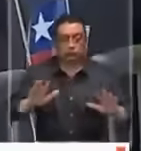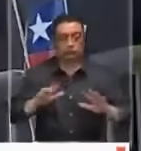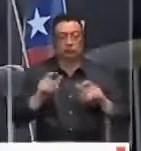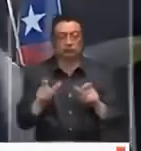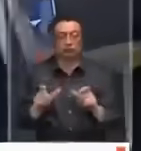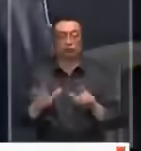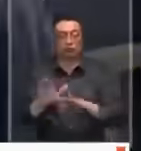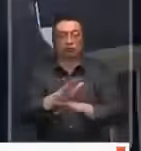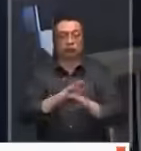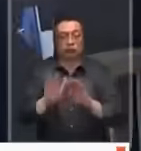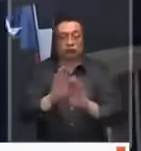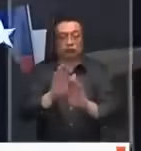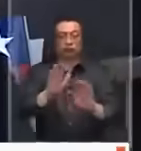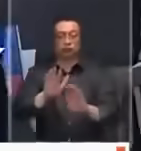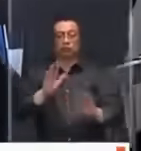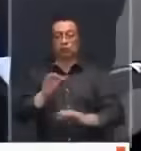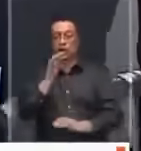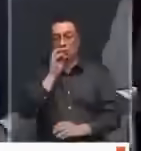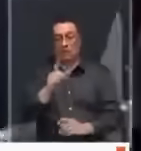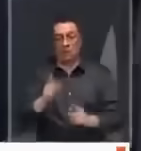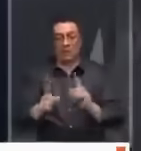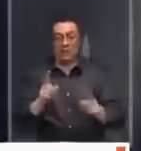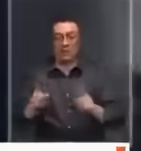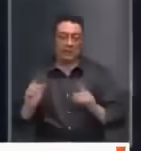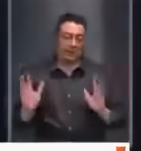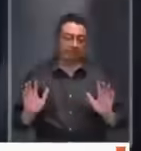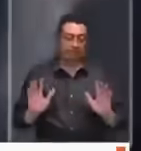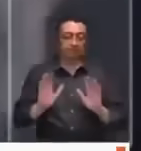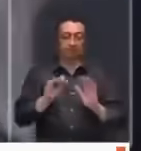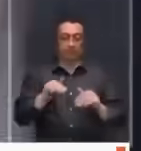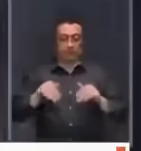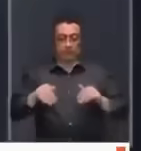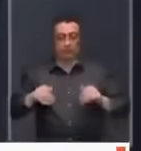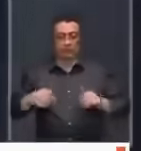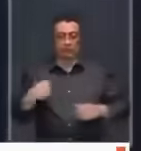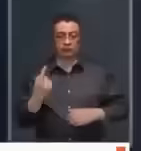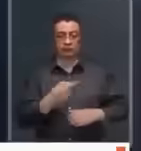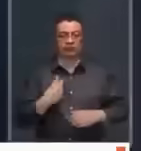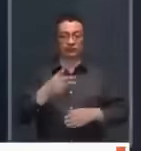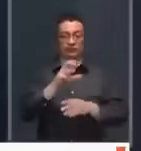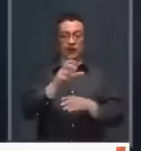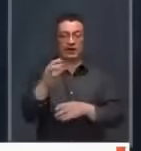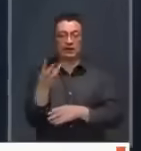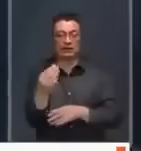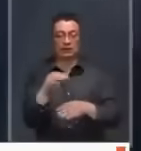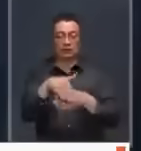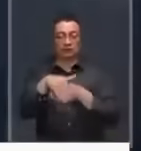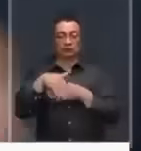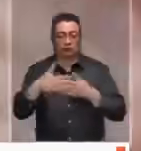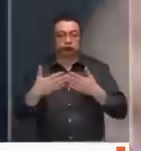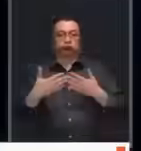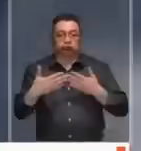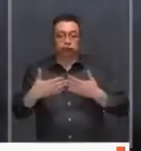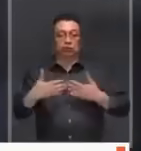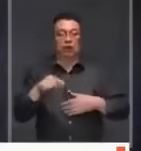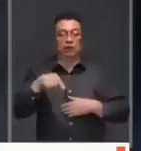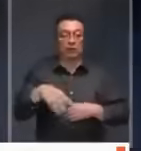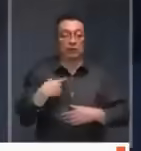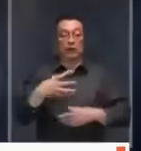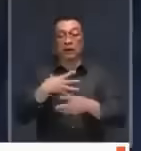guardar un poco la distancia. Ana. Ahí estamos viendo la imagen. Aquí tengo a uno de sus hijos, Priscila, junto con el hermano